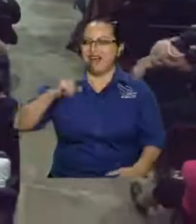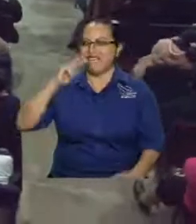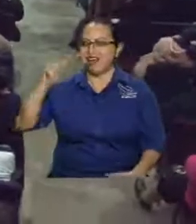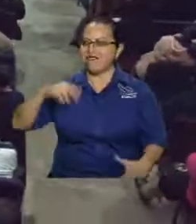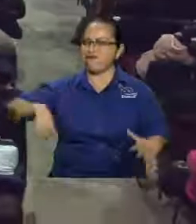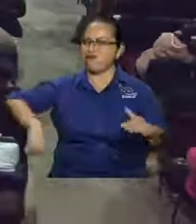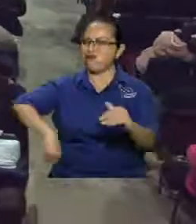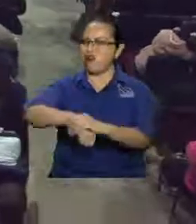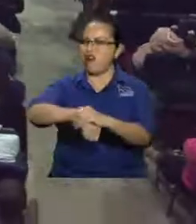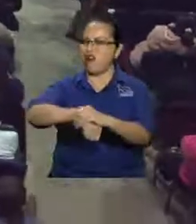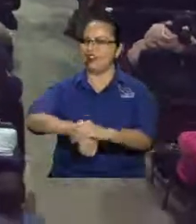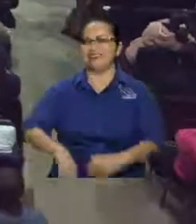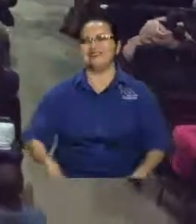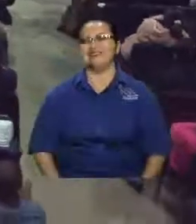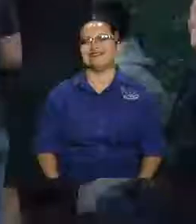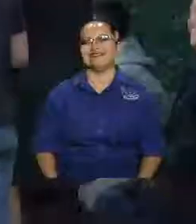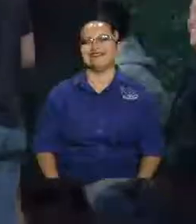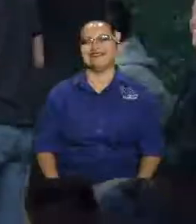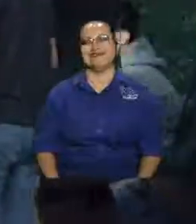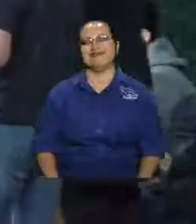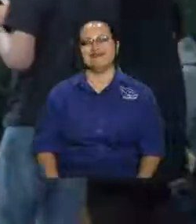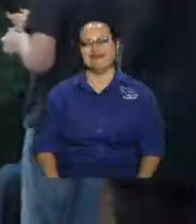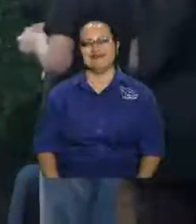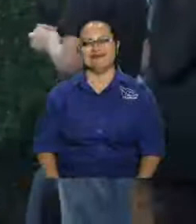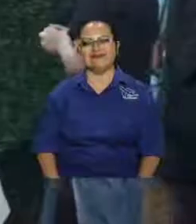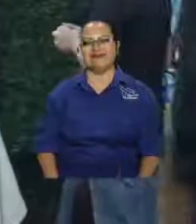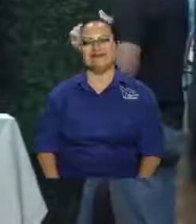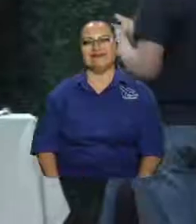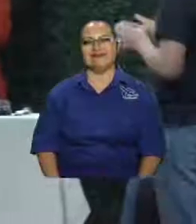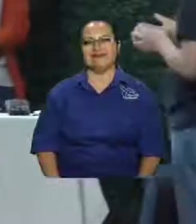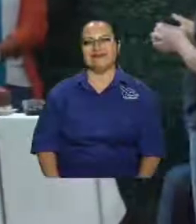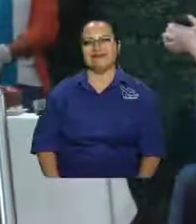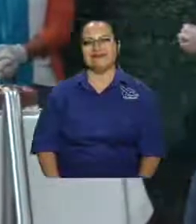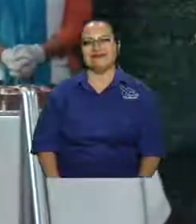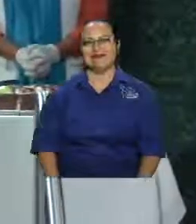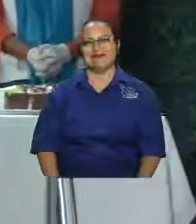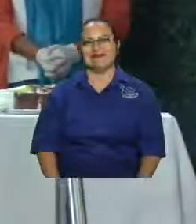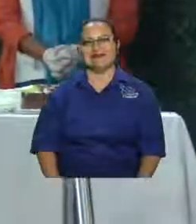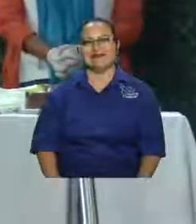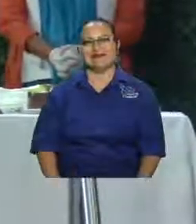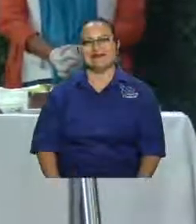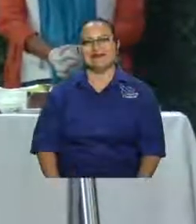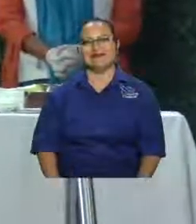Liverpool contra a Inglaterra. Vaya.